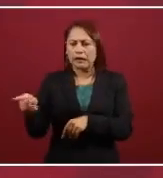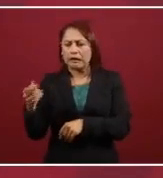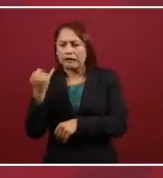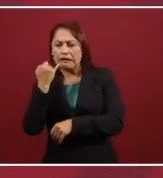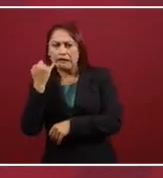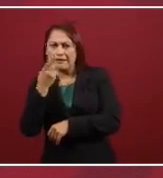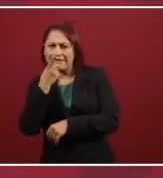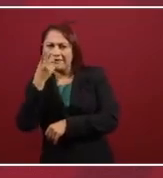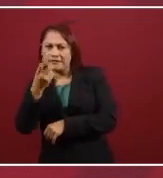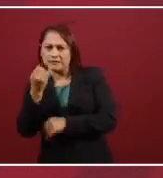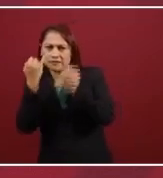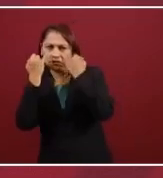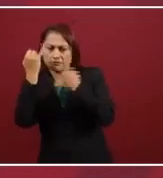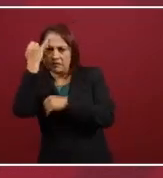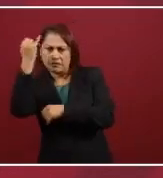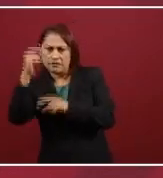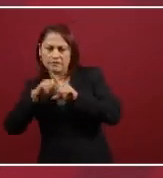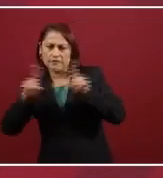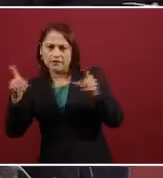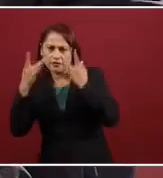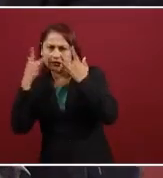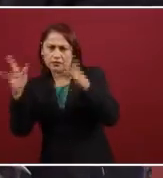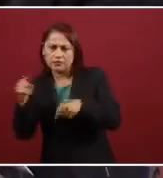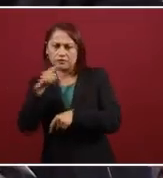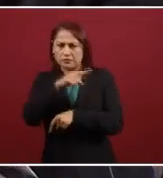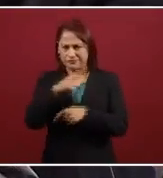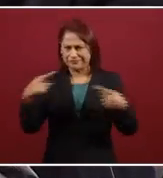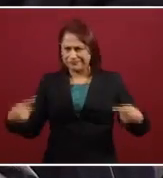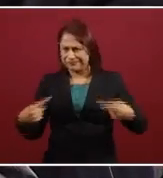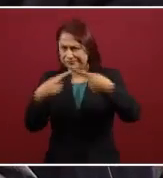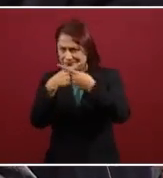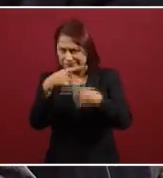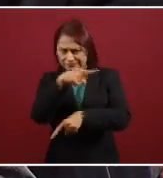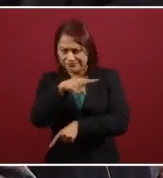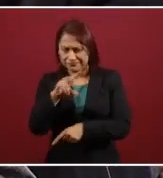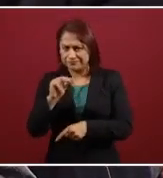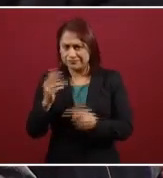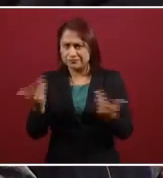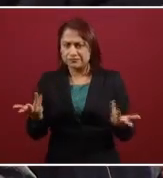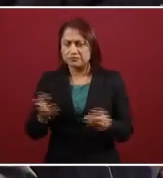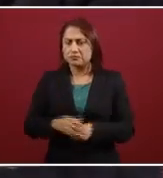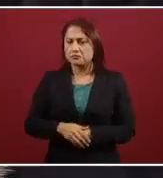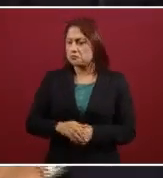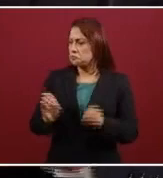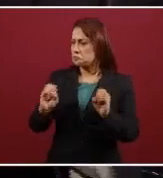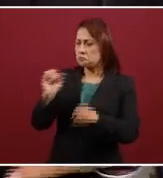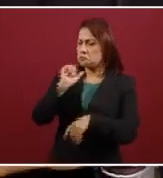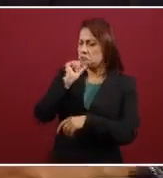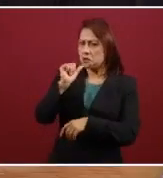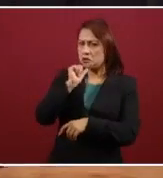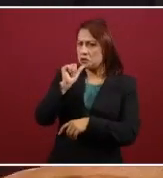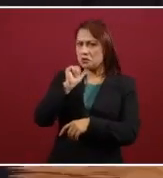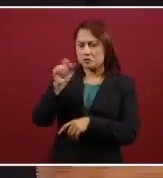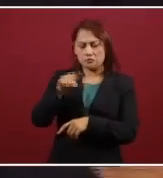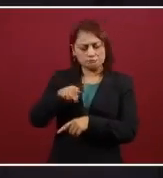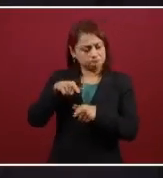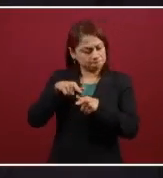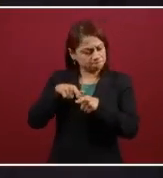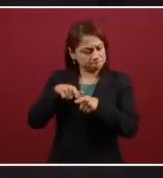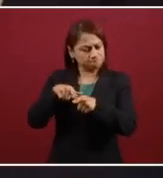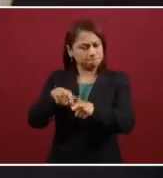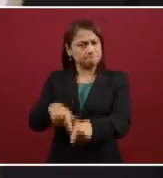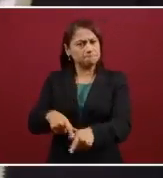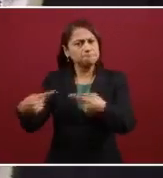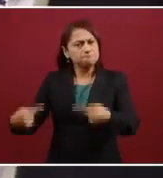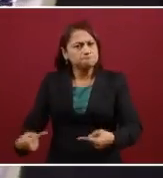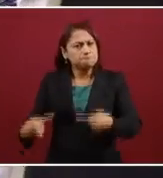Es reafirmar de que van los cambios hacia adelante, a pesar de las discrepancias o